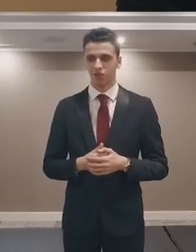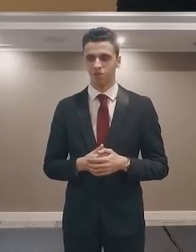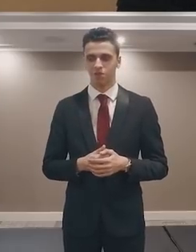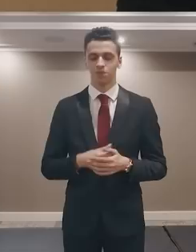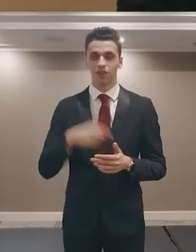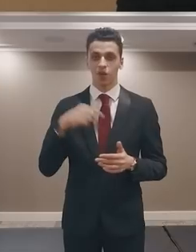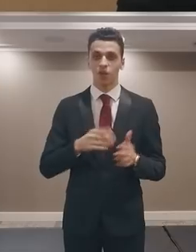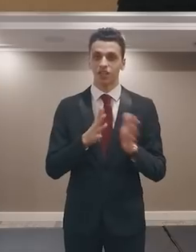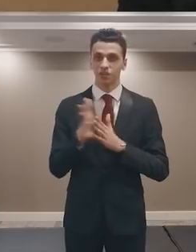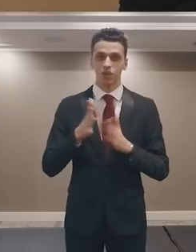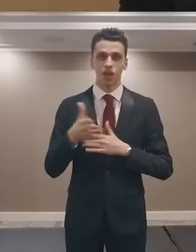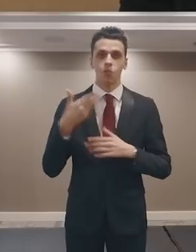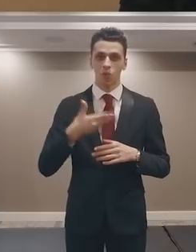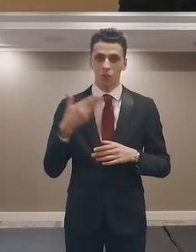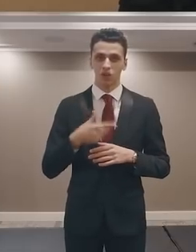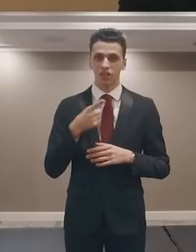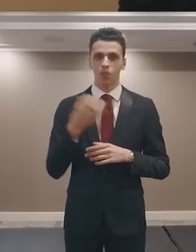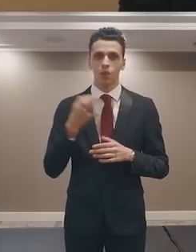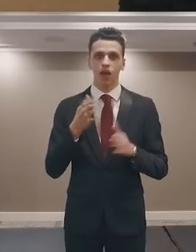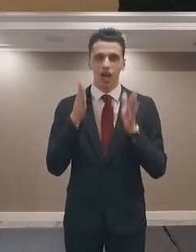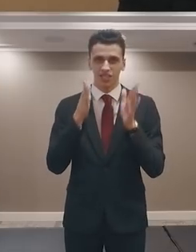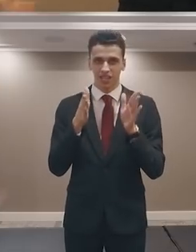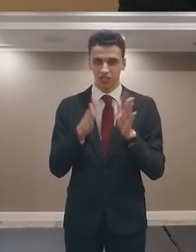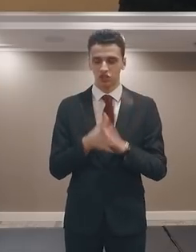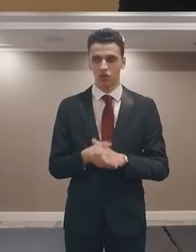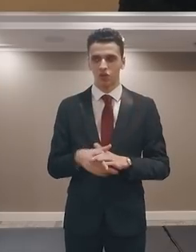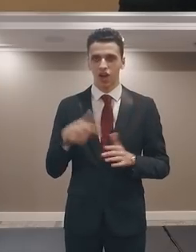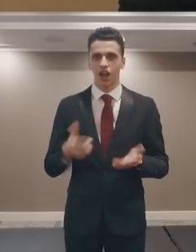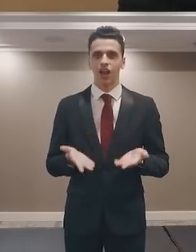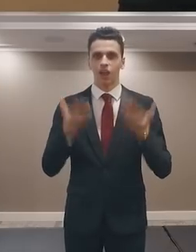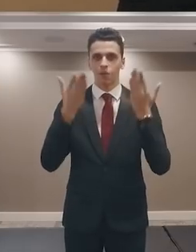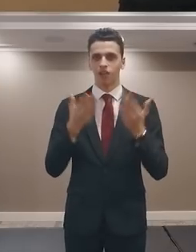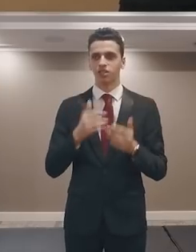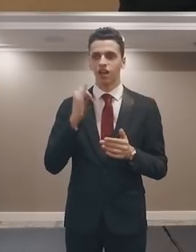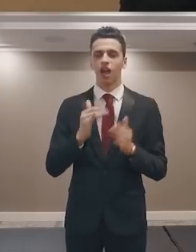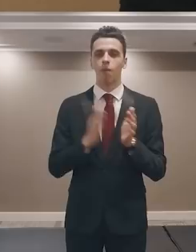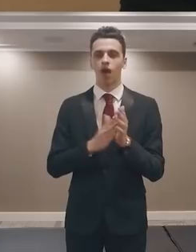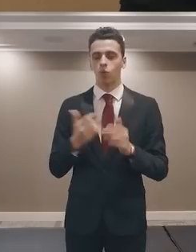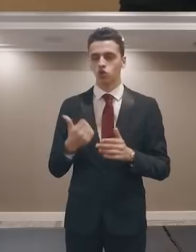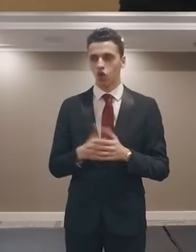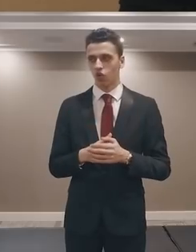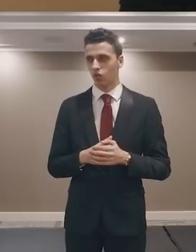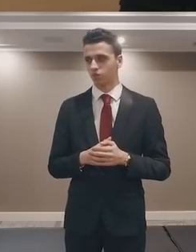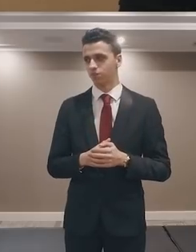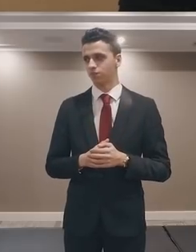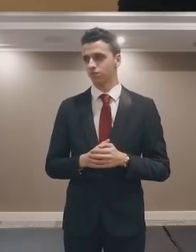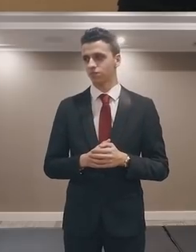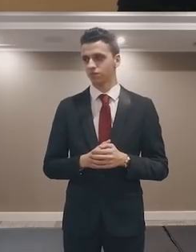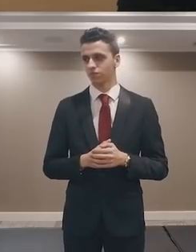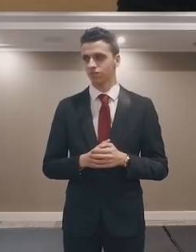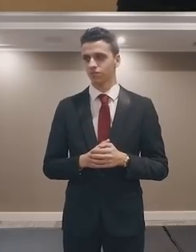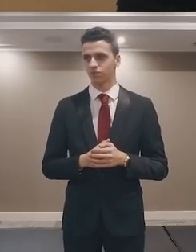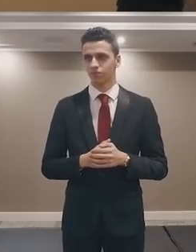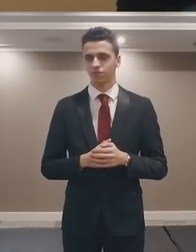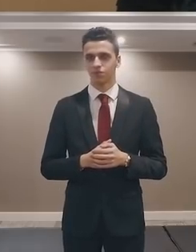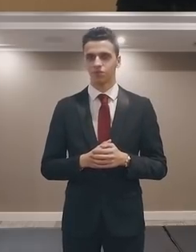que estéis muy atentos así que por favor quiero que todo el mundo se levante ahora mismo porque tenemos que recibirle como se merece así que todo el mundo que ha